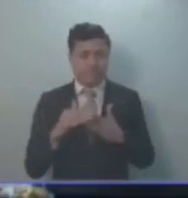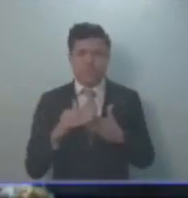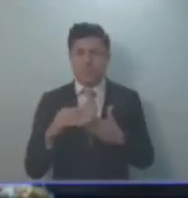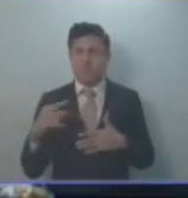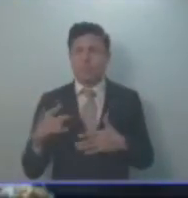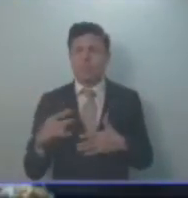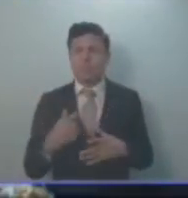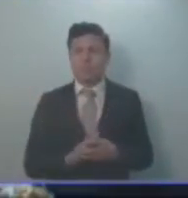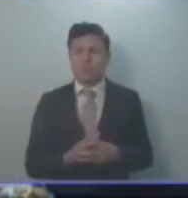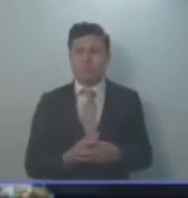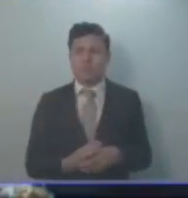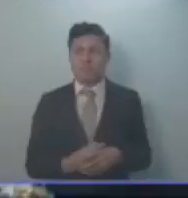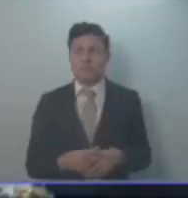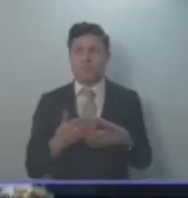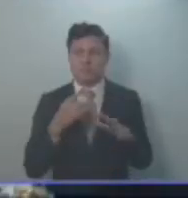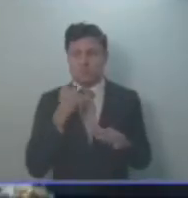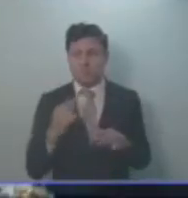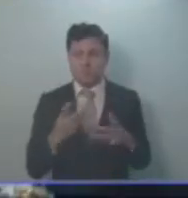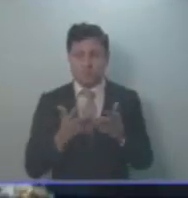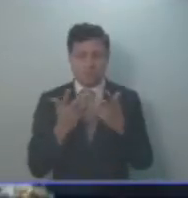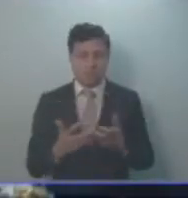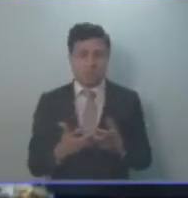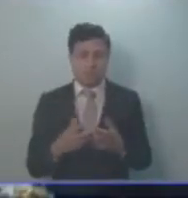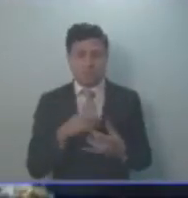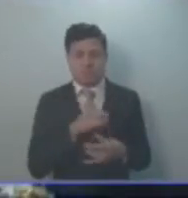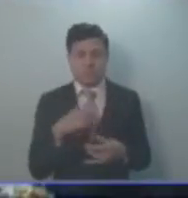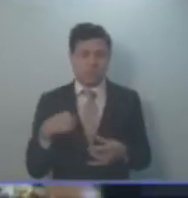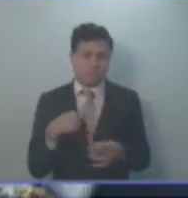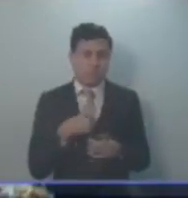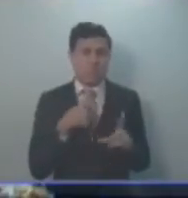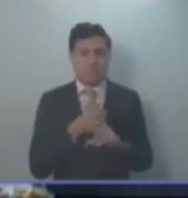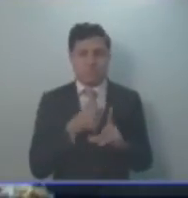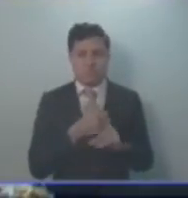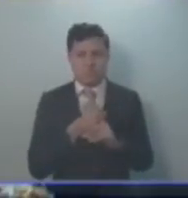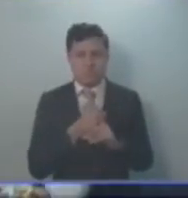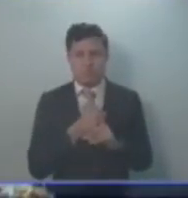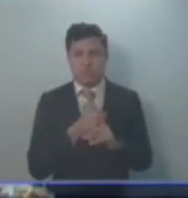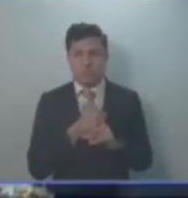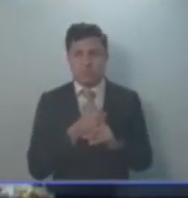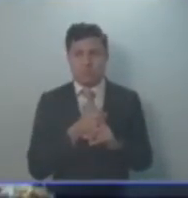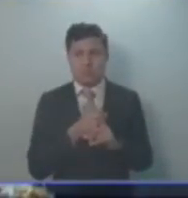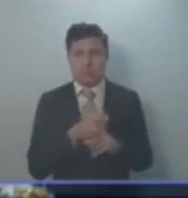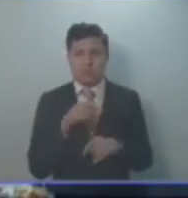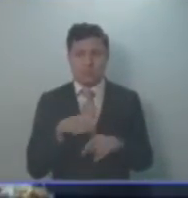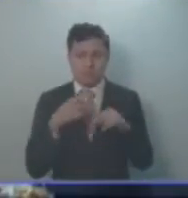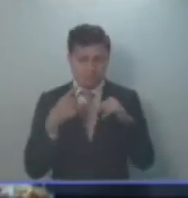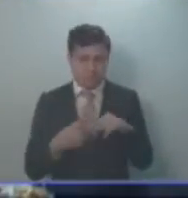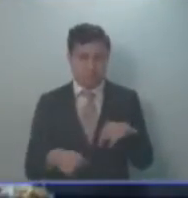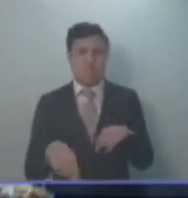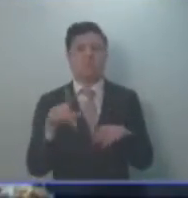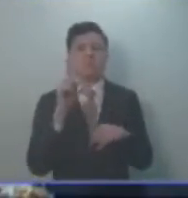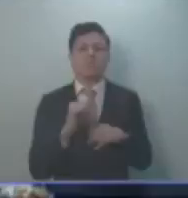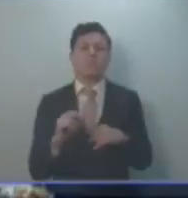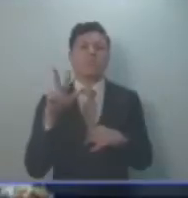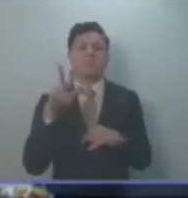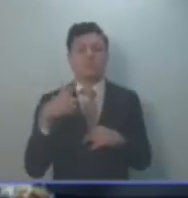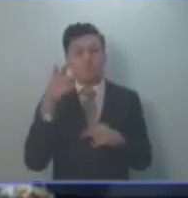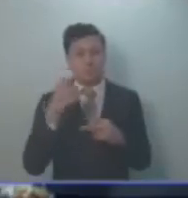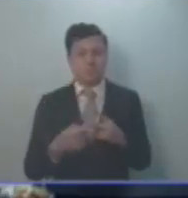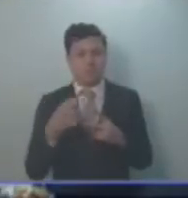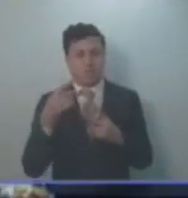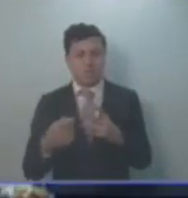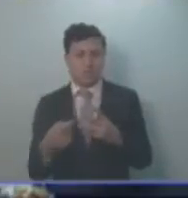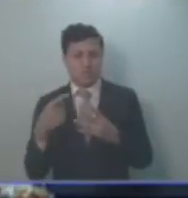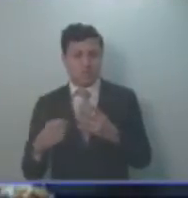de haberse emitido el diagnóstico médico correspondiente y se extenderá 3 meses después